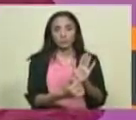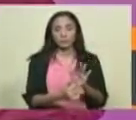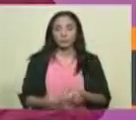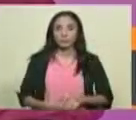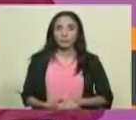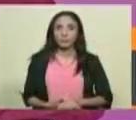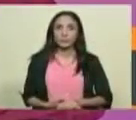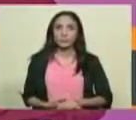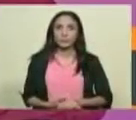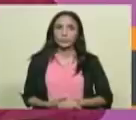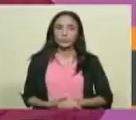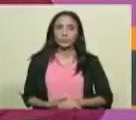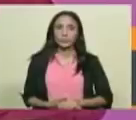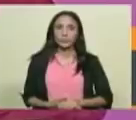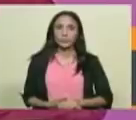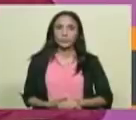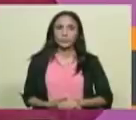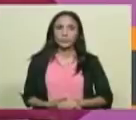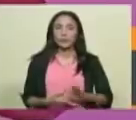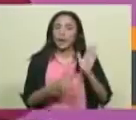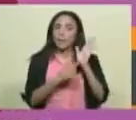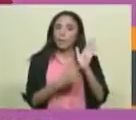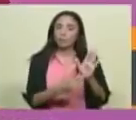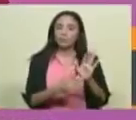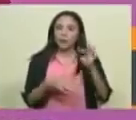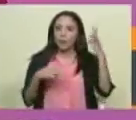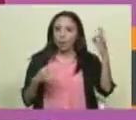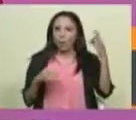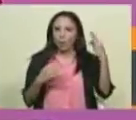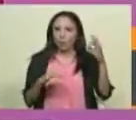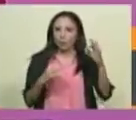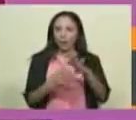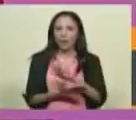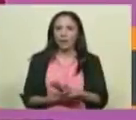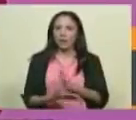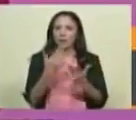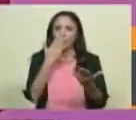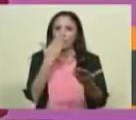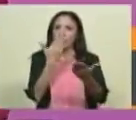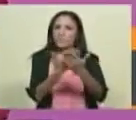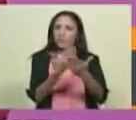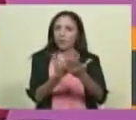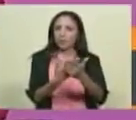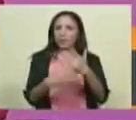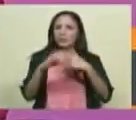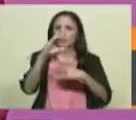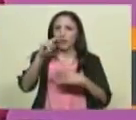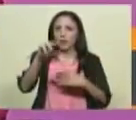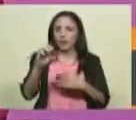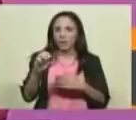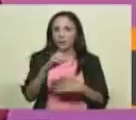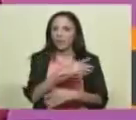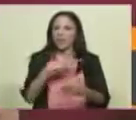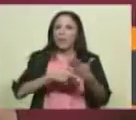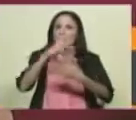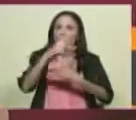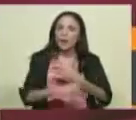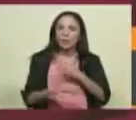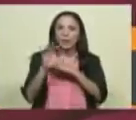entregué ante el Consejo Nacional Electoral hace una semana. El Plan de la Patria